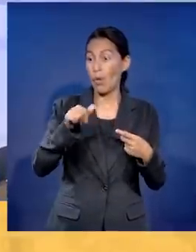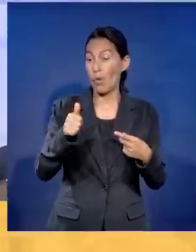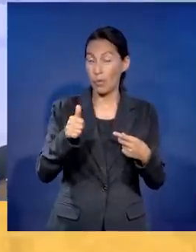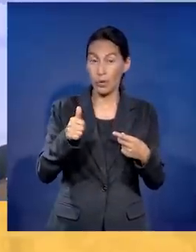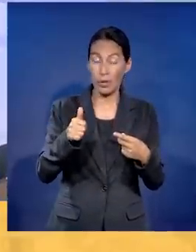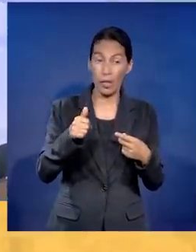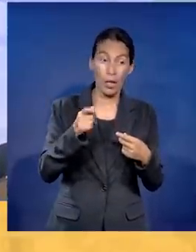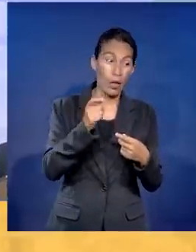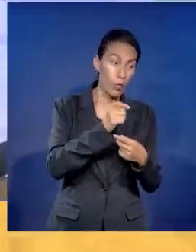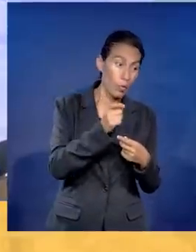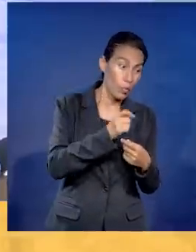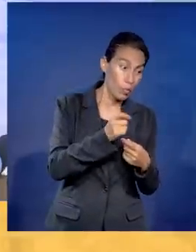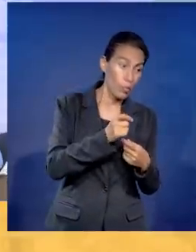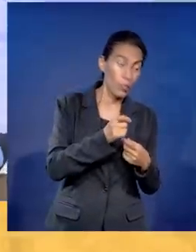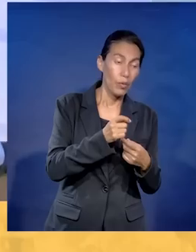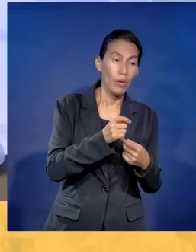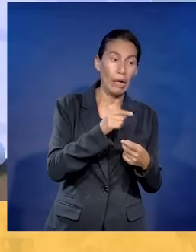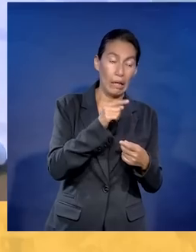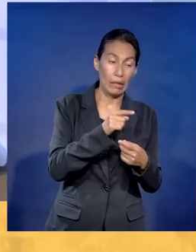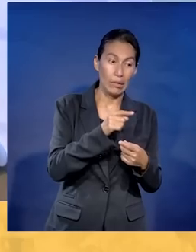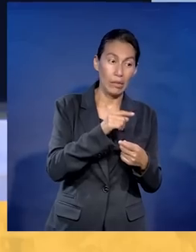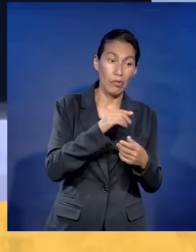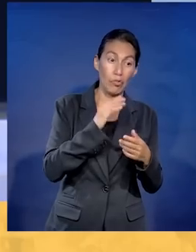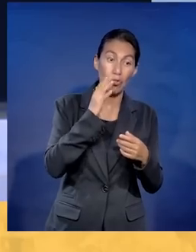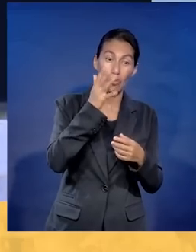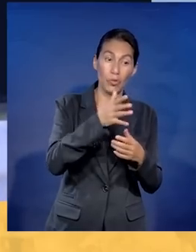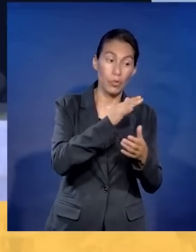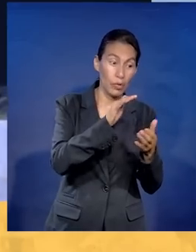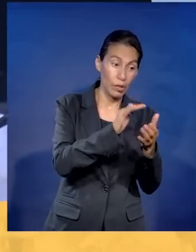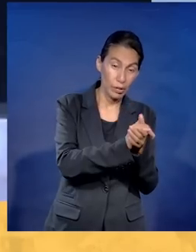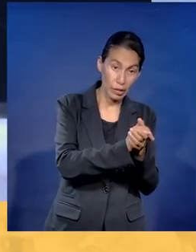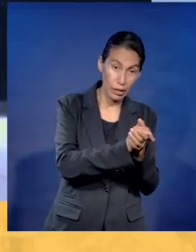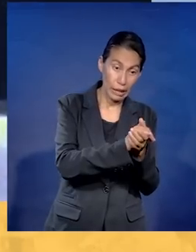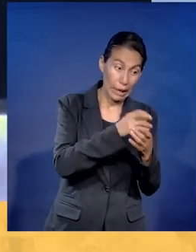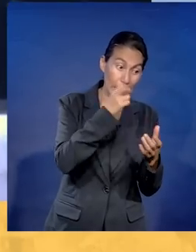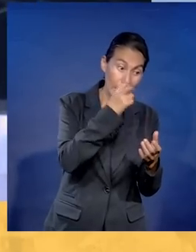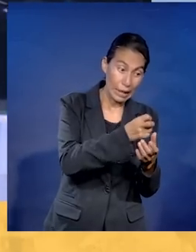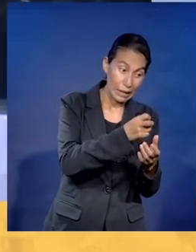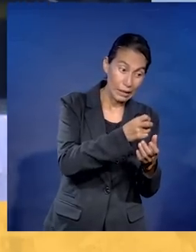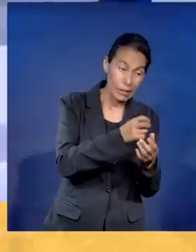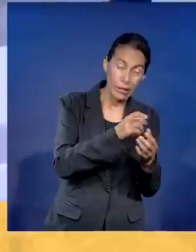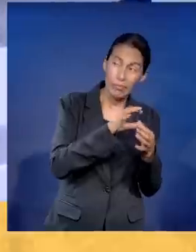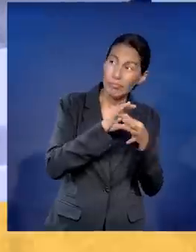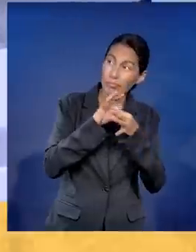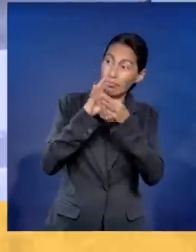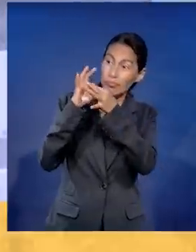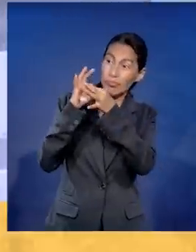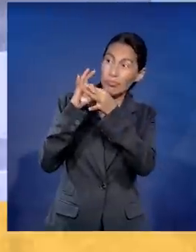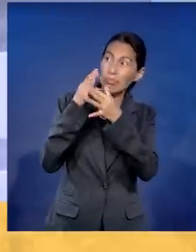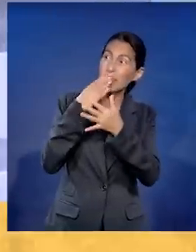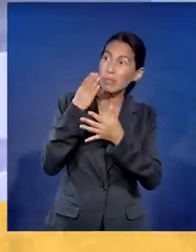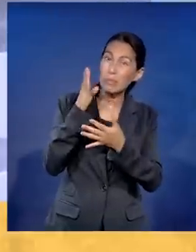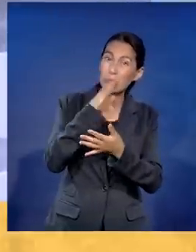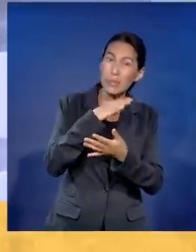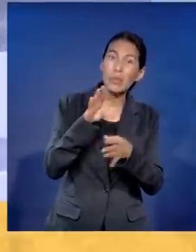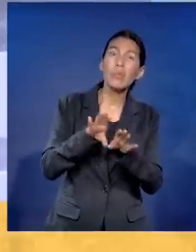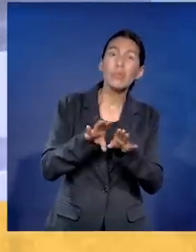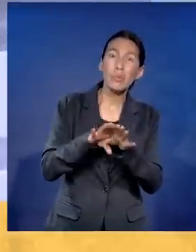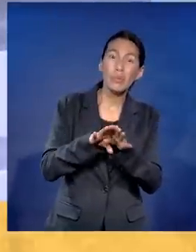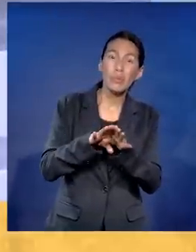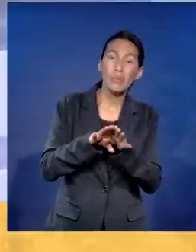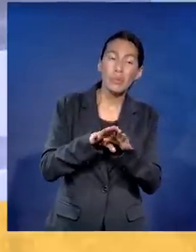persona la persona con la que vamos a unir nuestra vida con quién íbamos a compartirla Y entonces sugeríamos